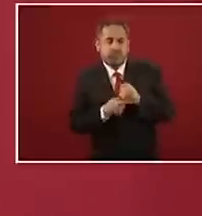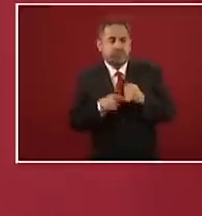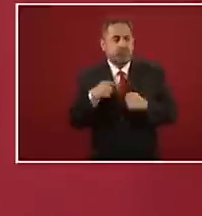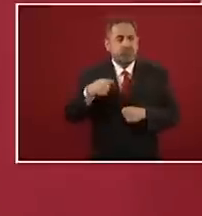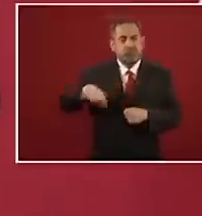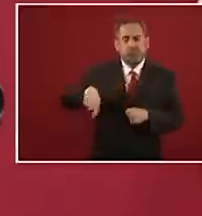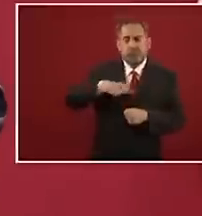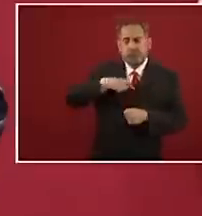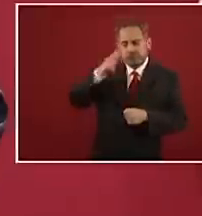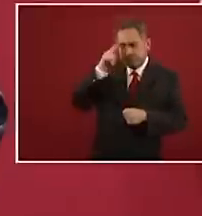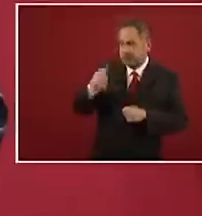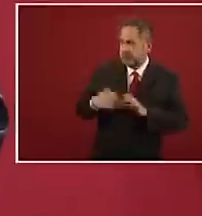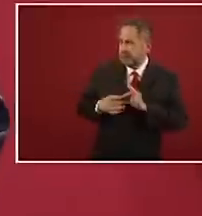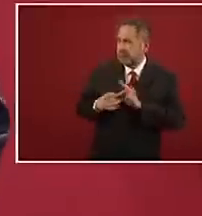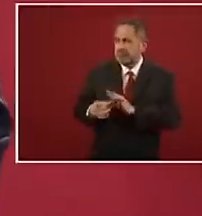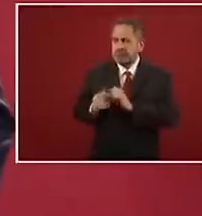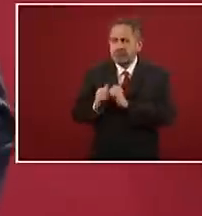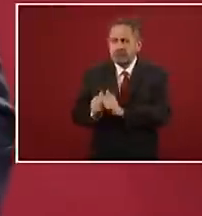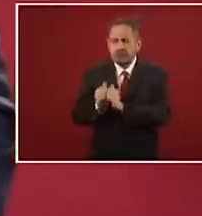vínculos